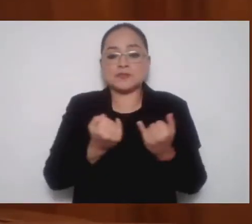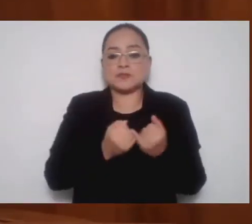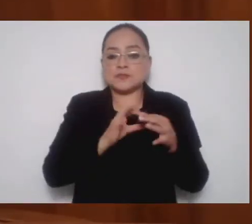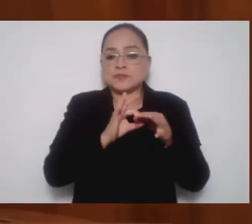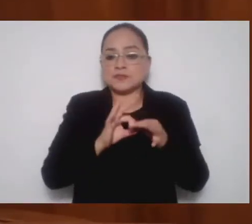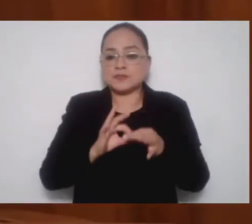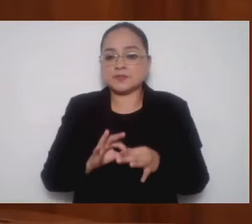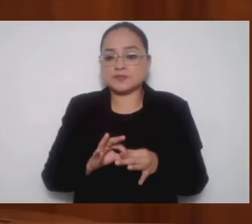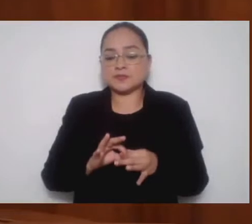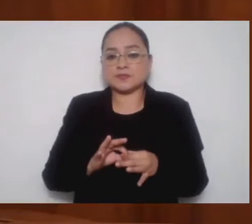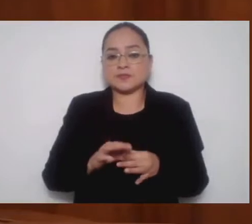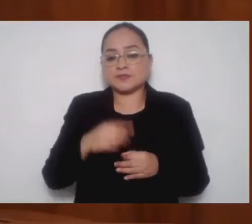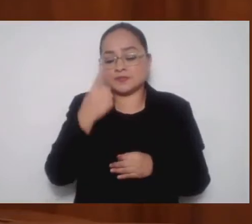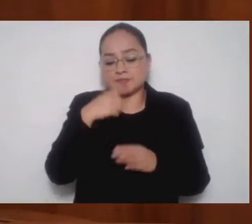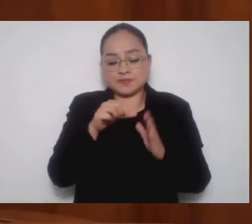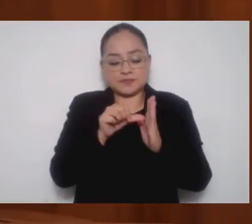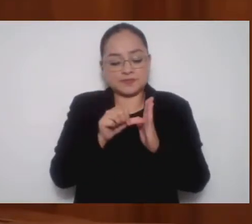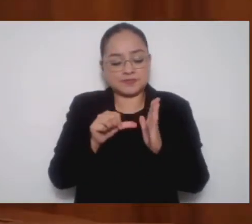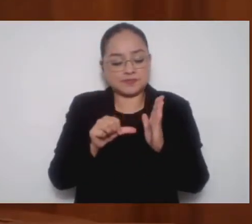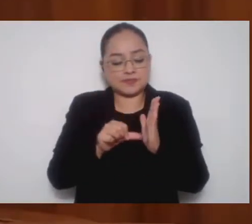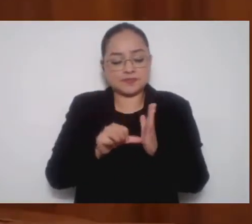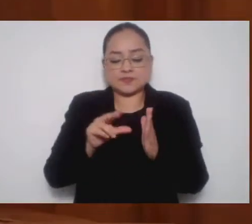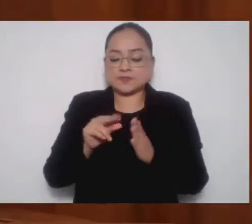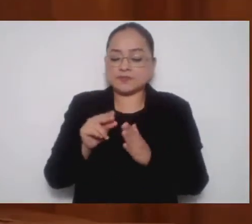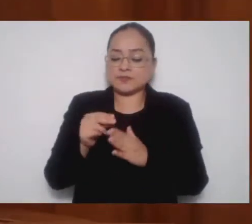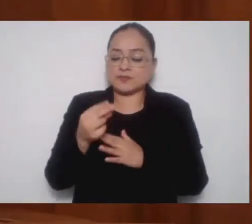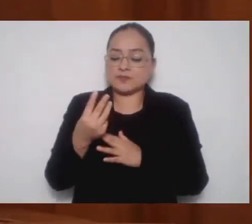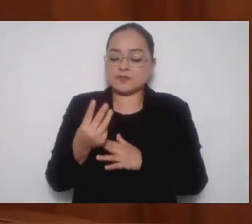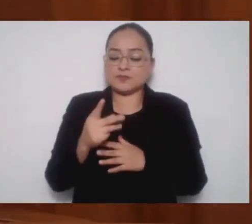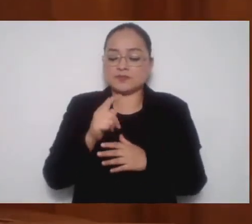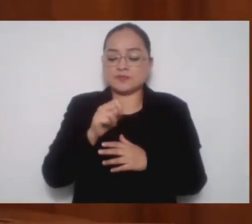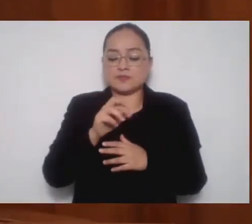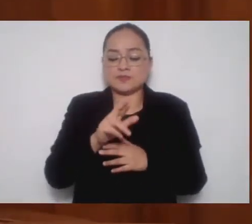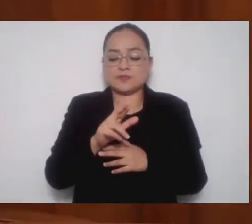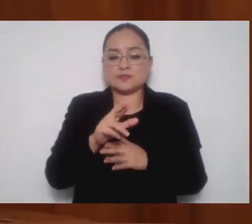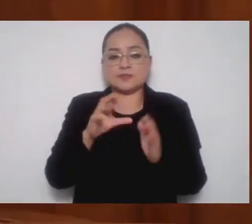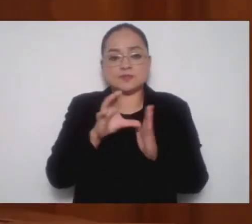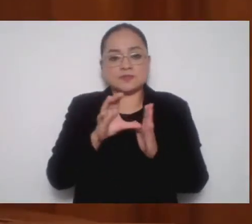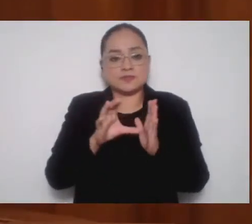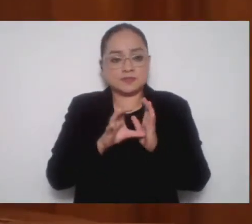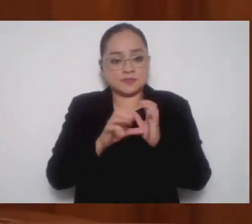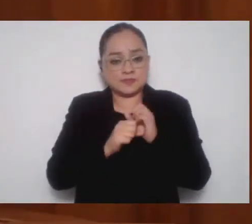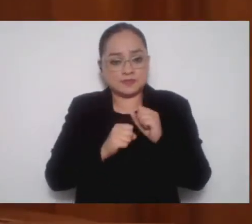fundamento en lo establecido en los artículos 83 ter